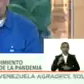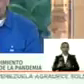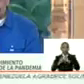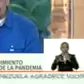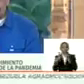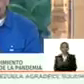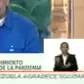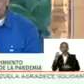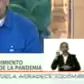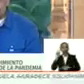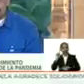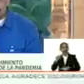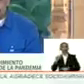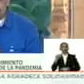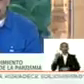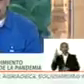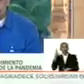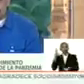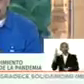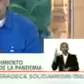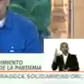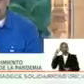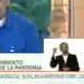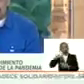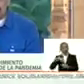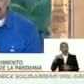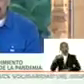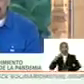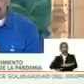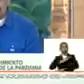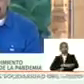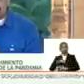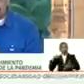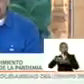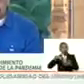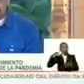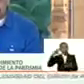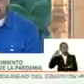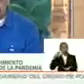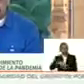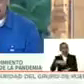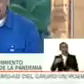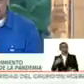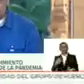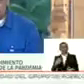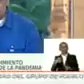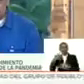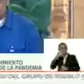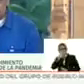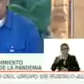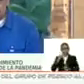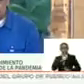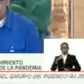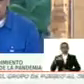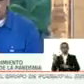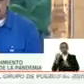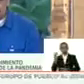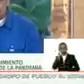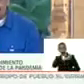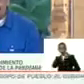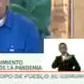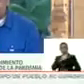cuarentena para acciones terroristas golpistas y personalmente como comandante en